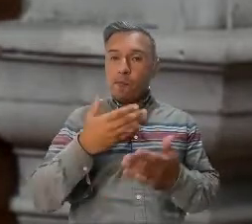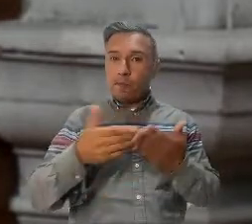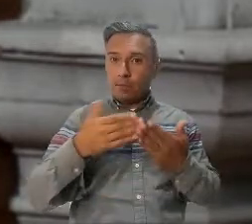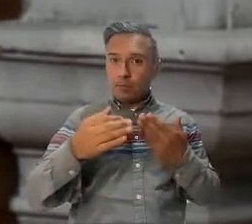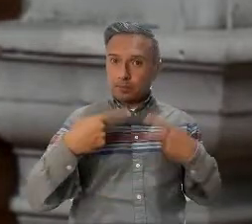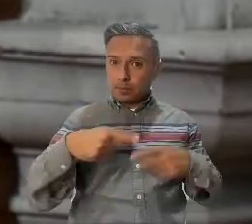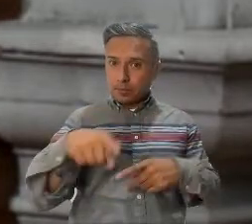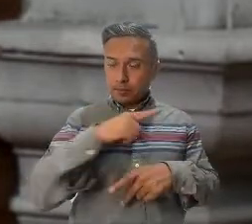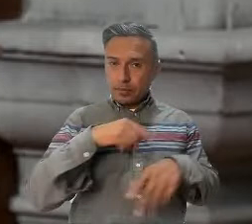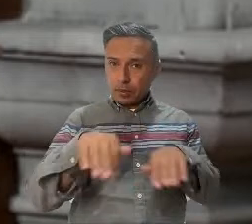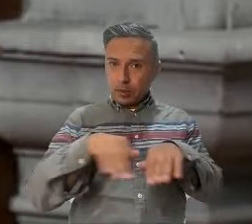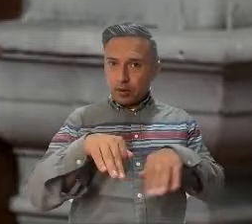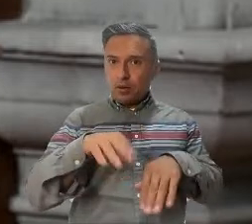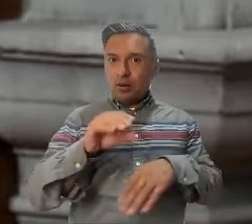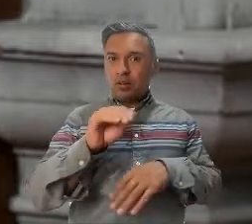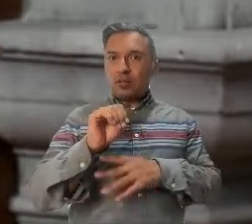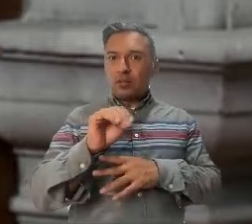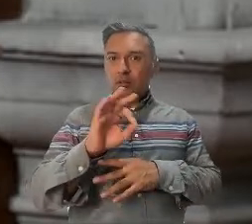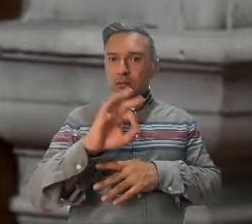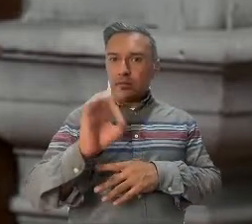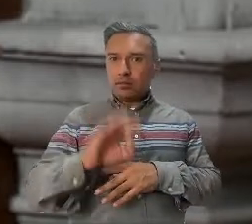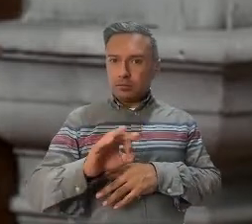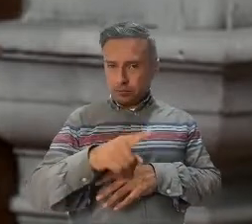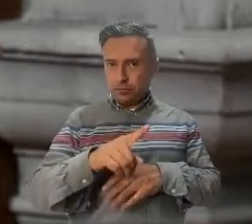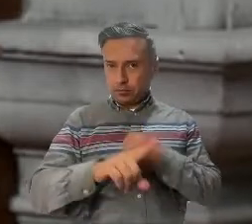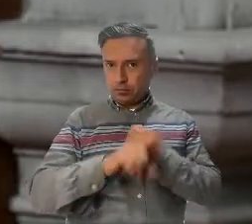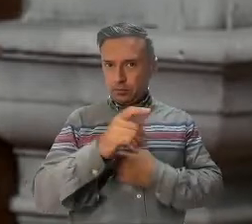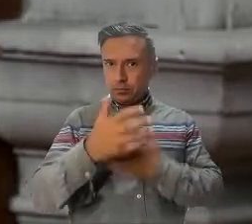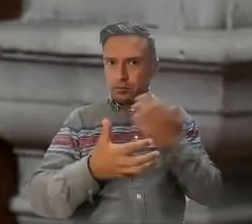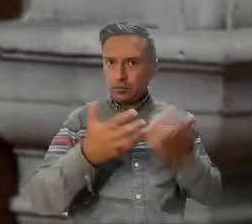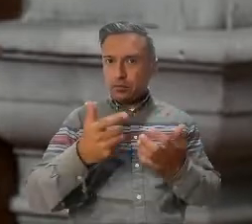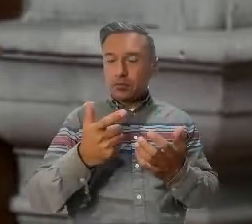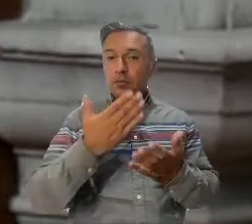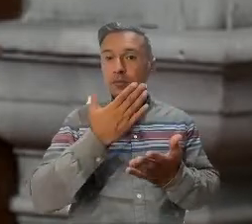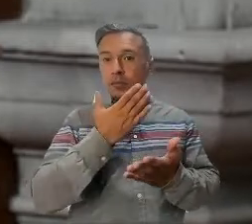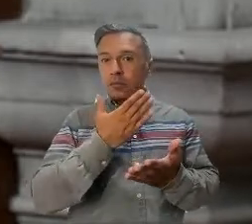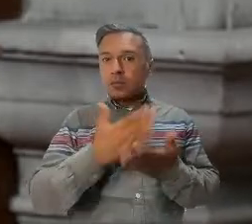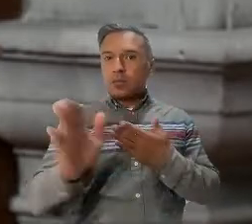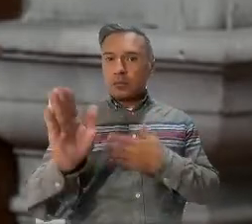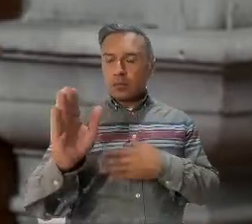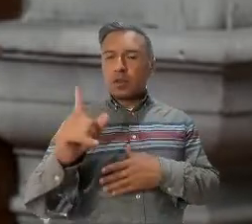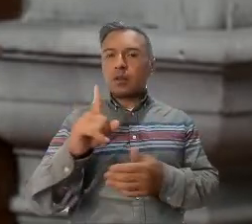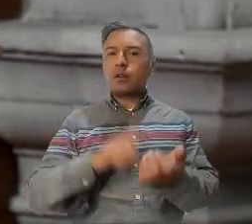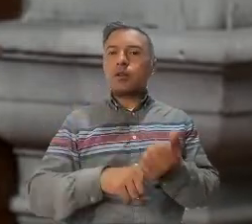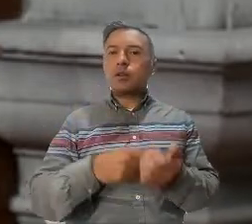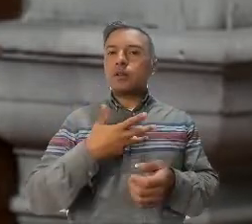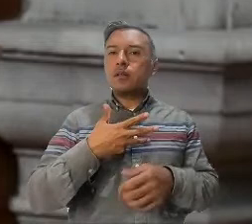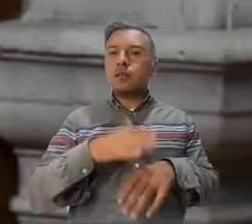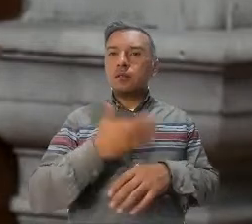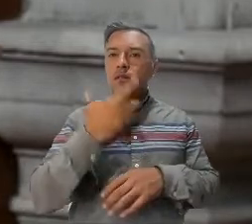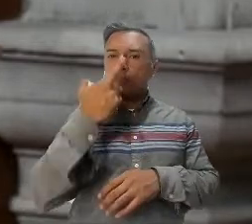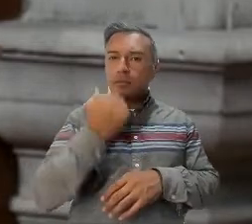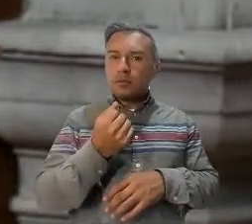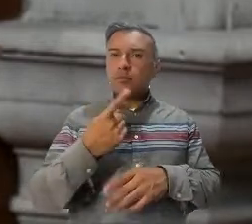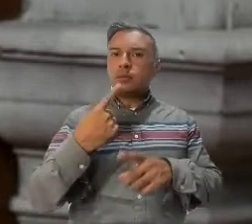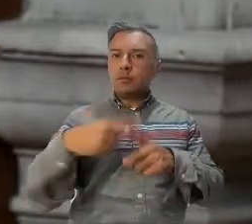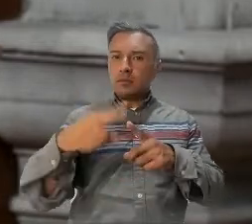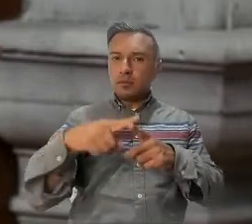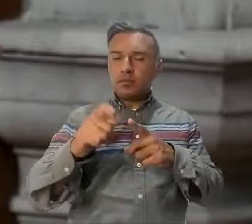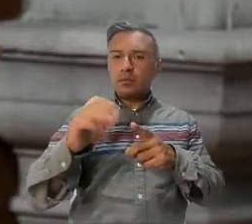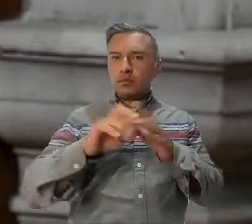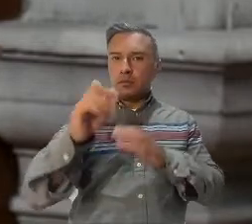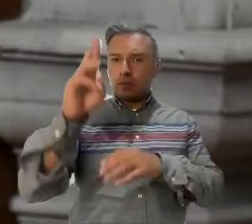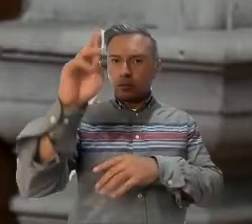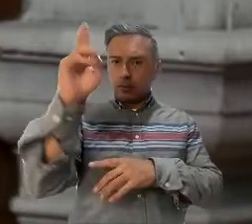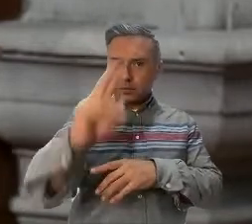el 99% de estos incendios y solo el resto tiene como causa fenómenos naturales como descargas